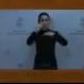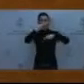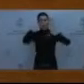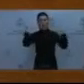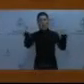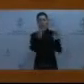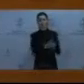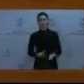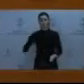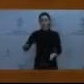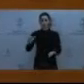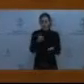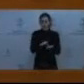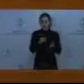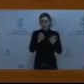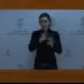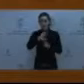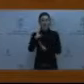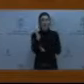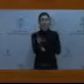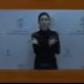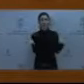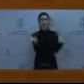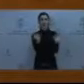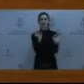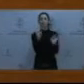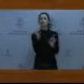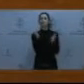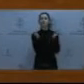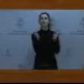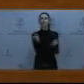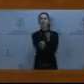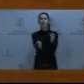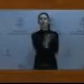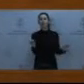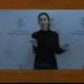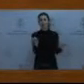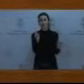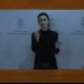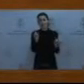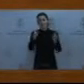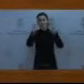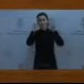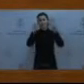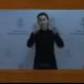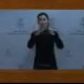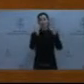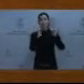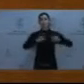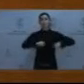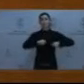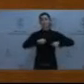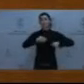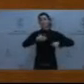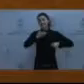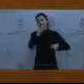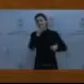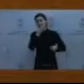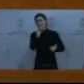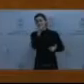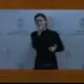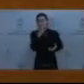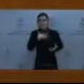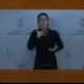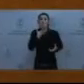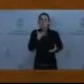público, esto en nada repercutiría y en nada beneficiaría a los profesores de la enseñanza concertada. Desmiéntame si estuviera yo, que